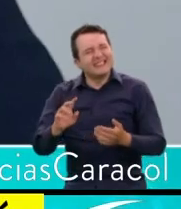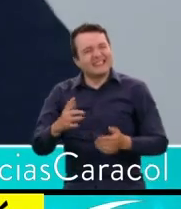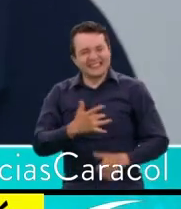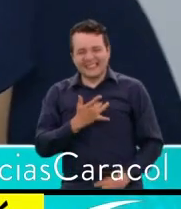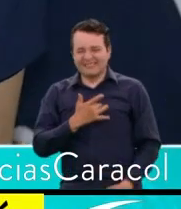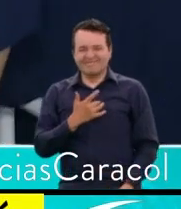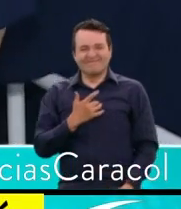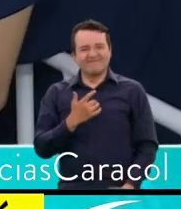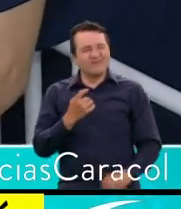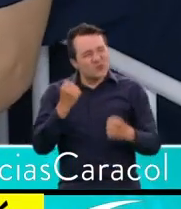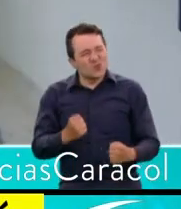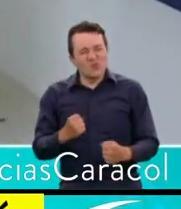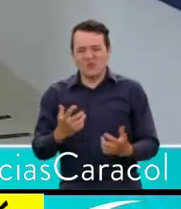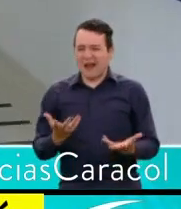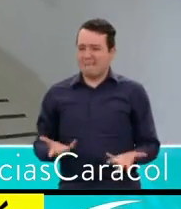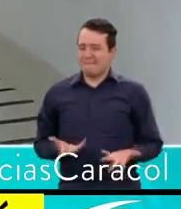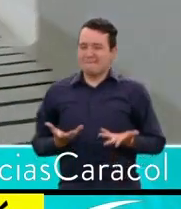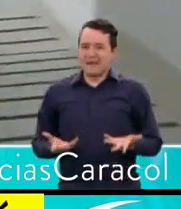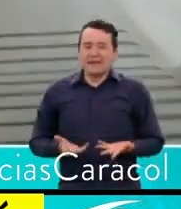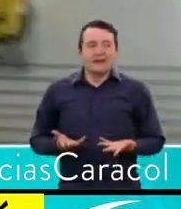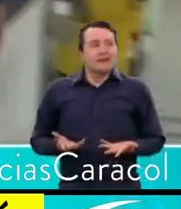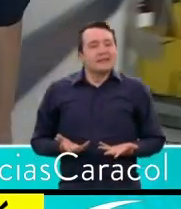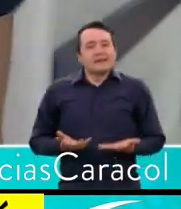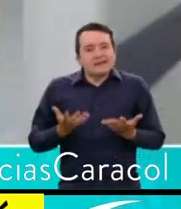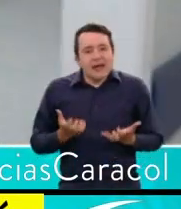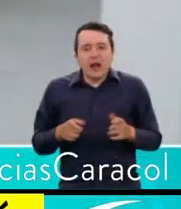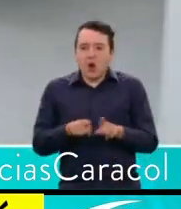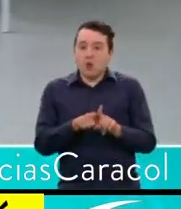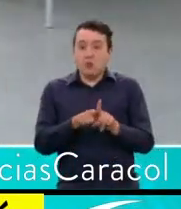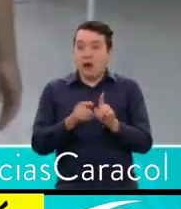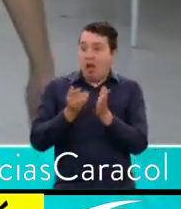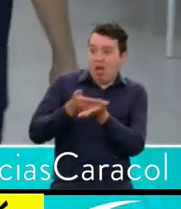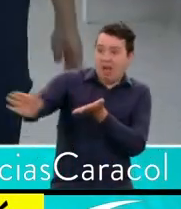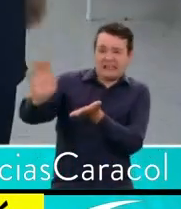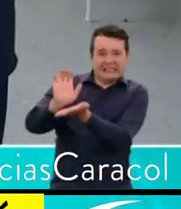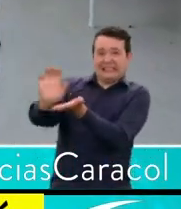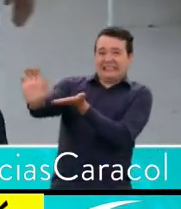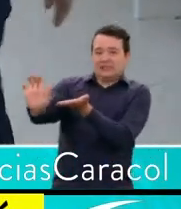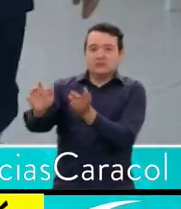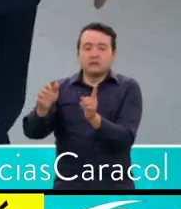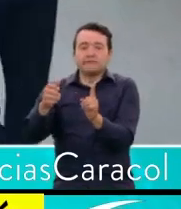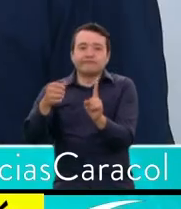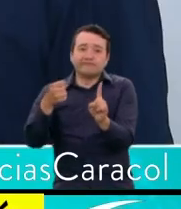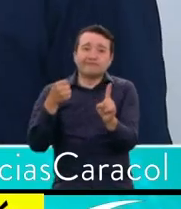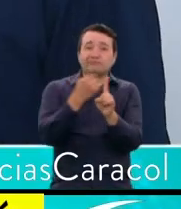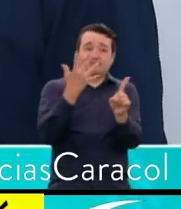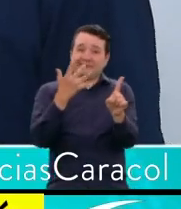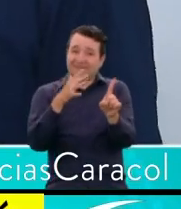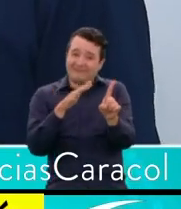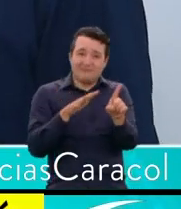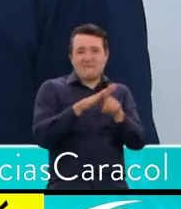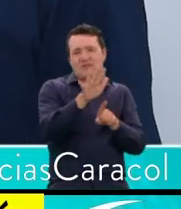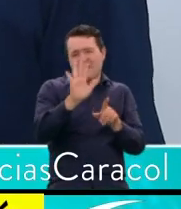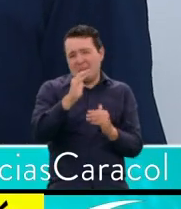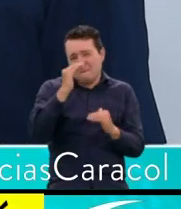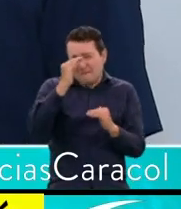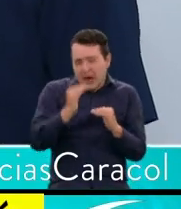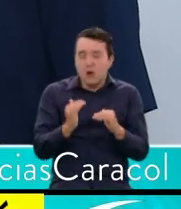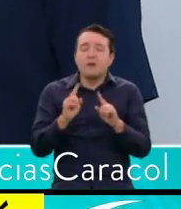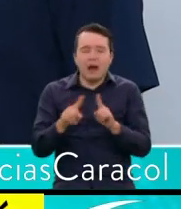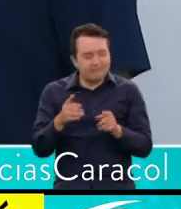que el impacto sea menor pero los papás son fundamentales y